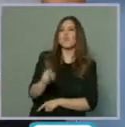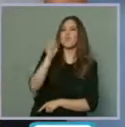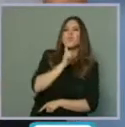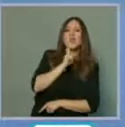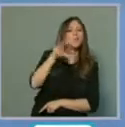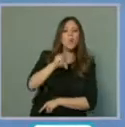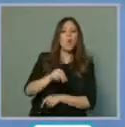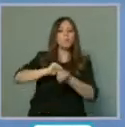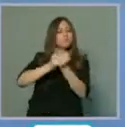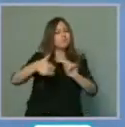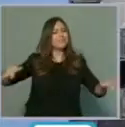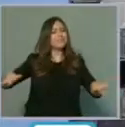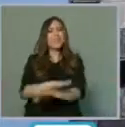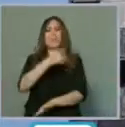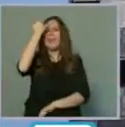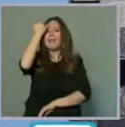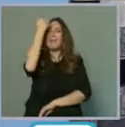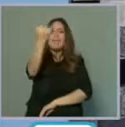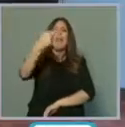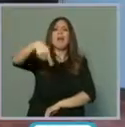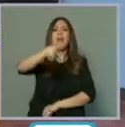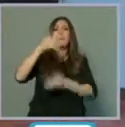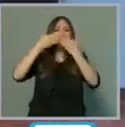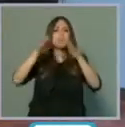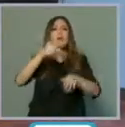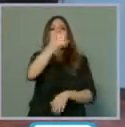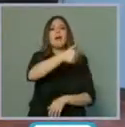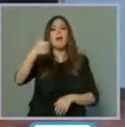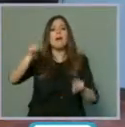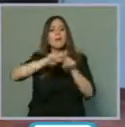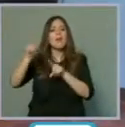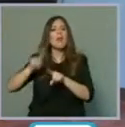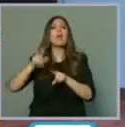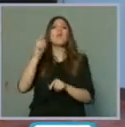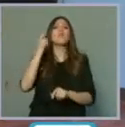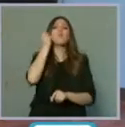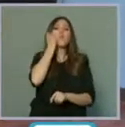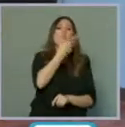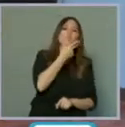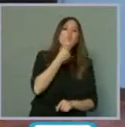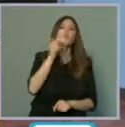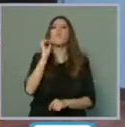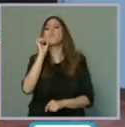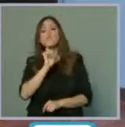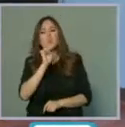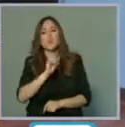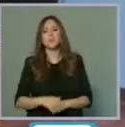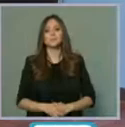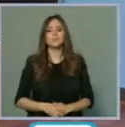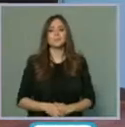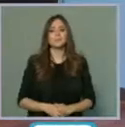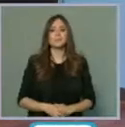poquito más allá de esta identificación de género, ¿no? Suena muy interesante el concepto de la bruja